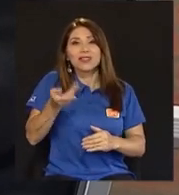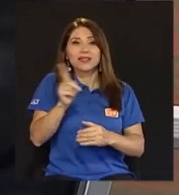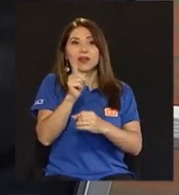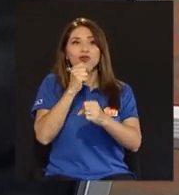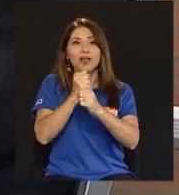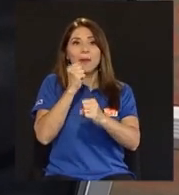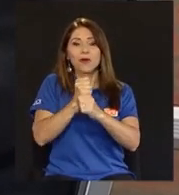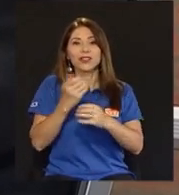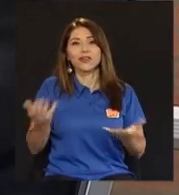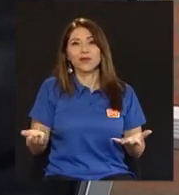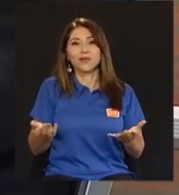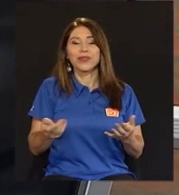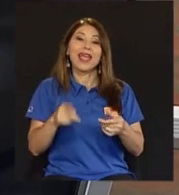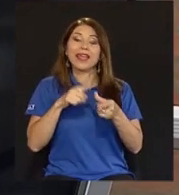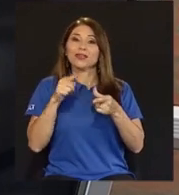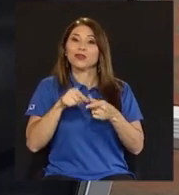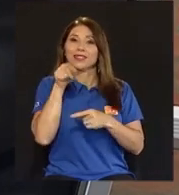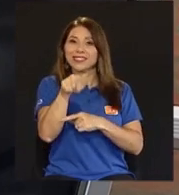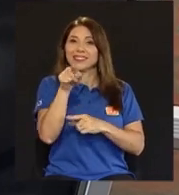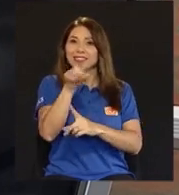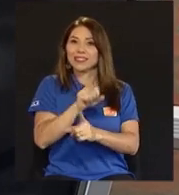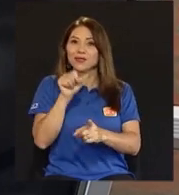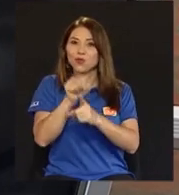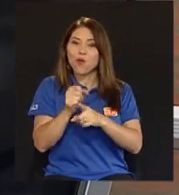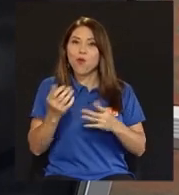que ese aspecto,